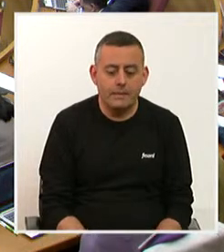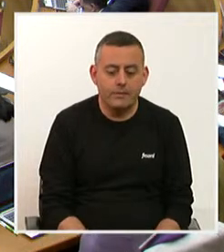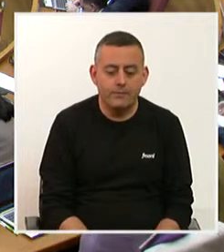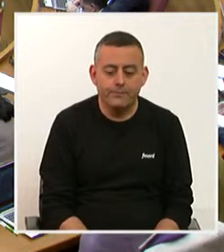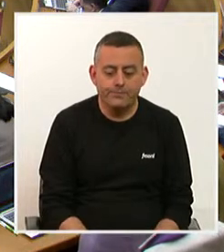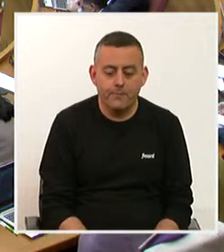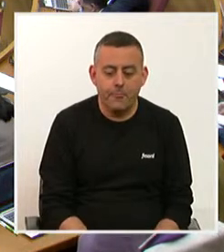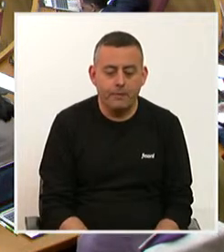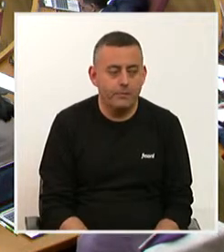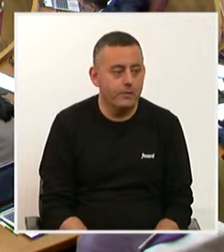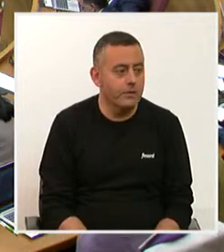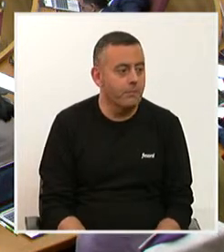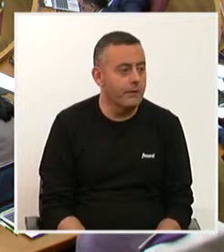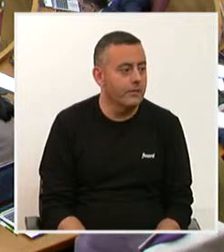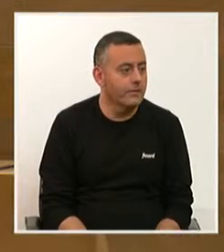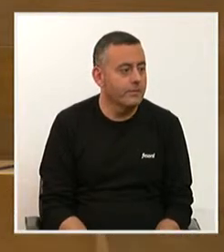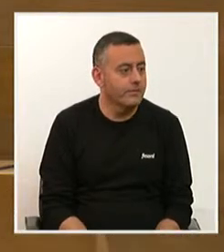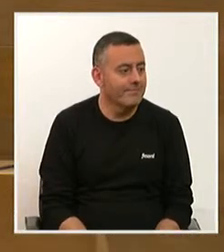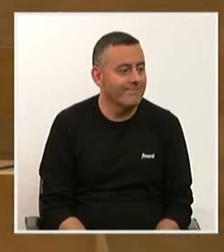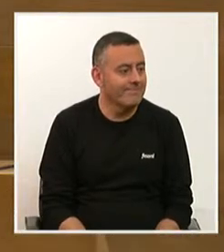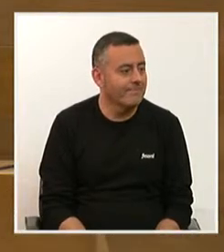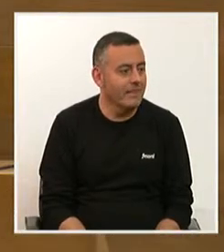debate se